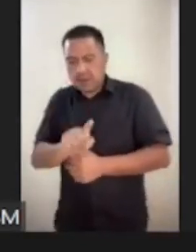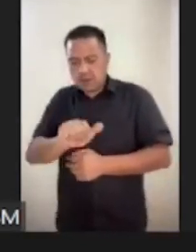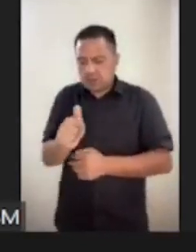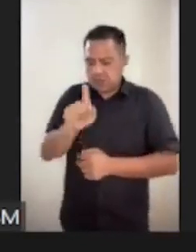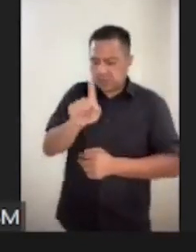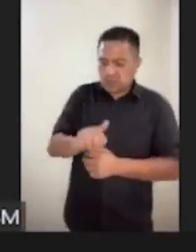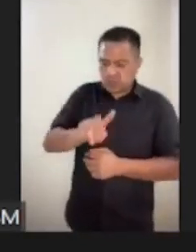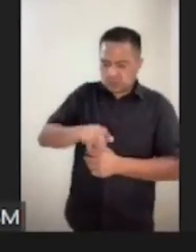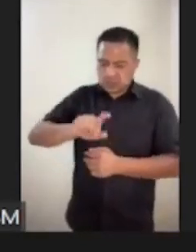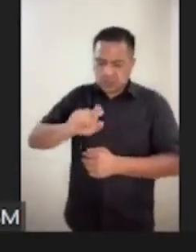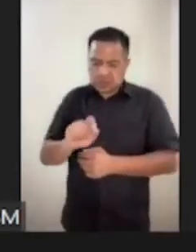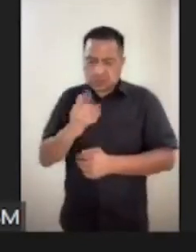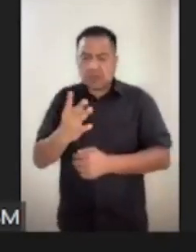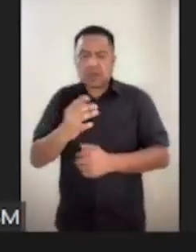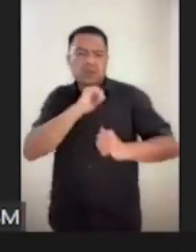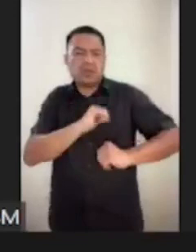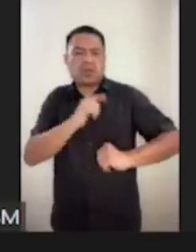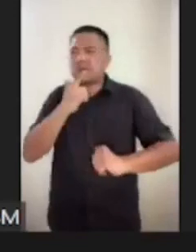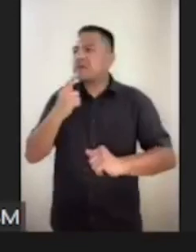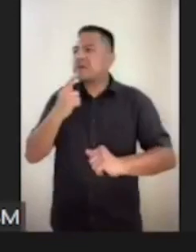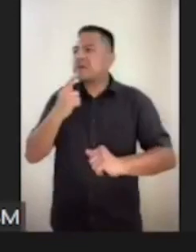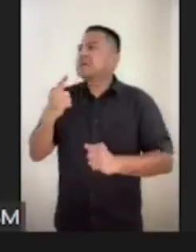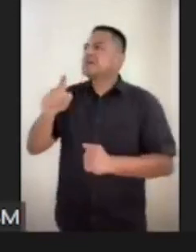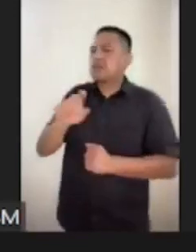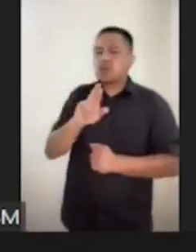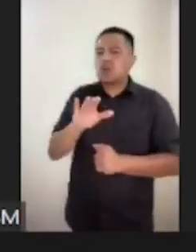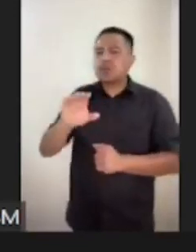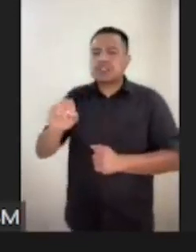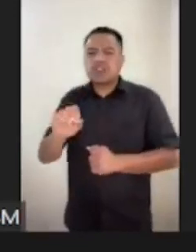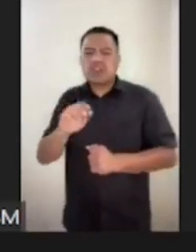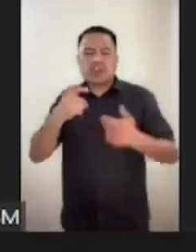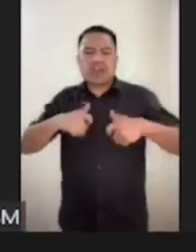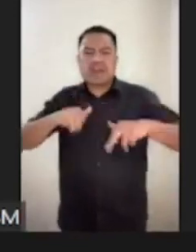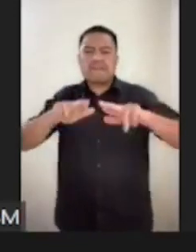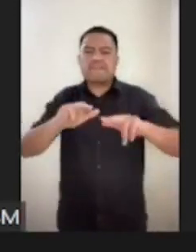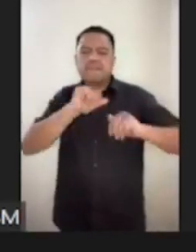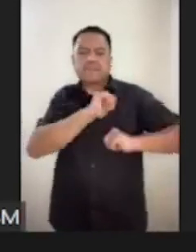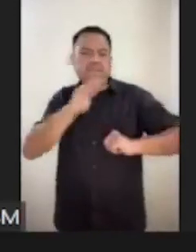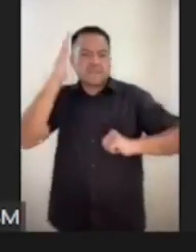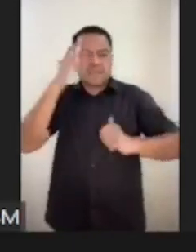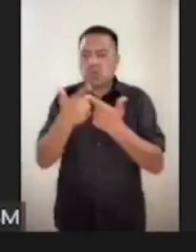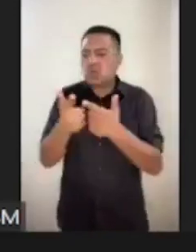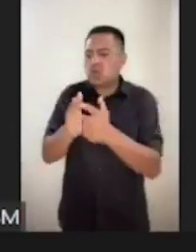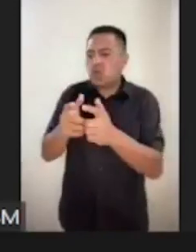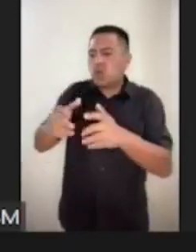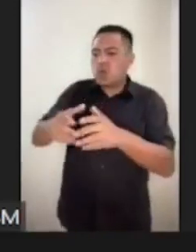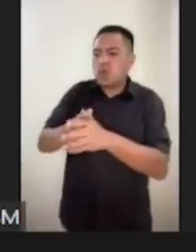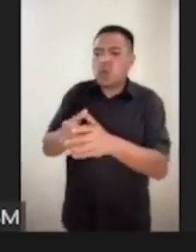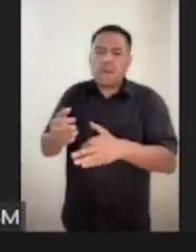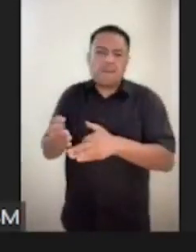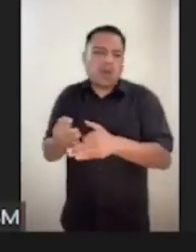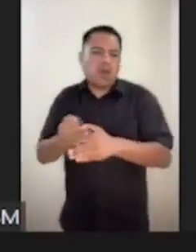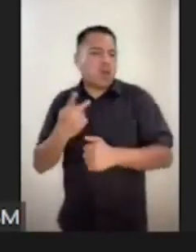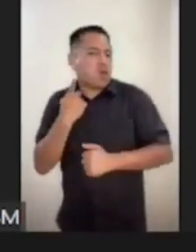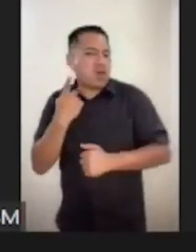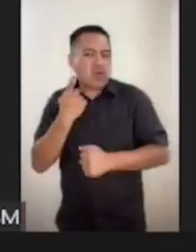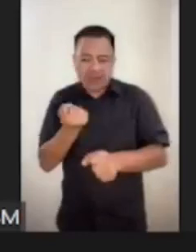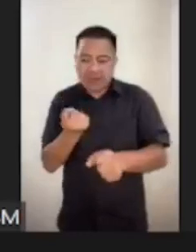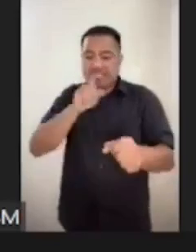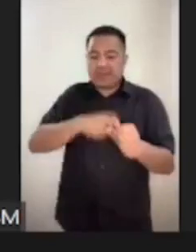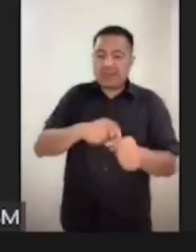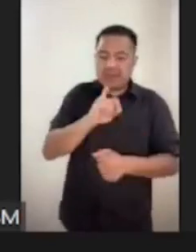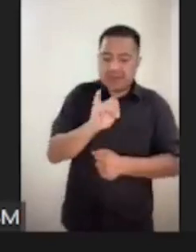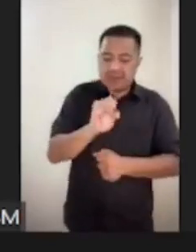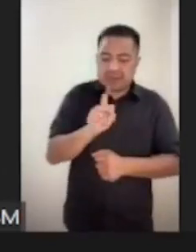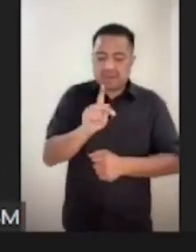TE/RAP/11/2024, promovido por Rocío Calleja Niño, representante propietaria del partido político Morena, acreditada ante el Consejo General